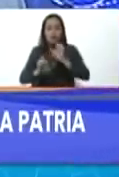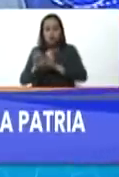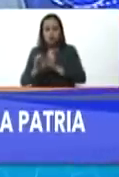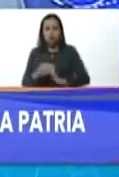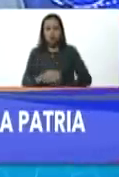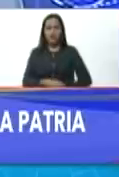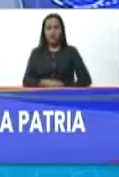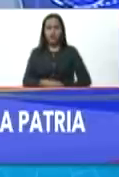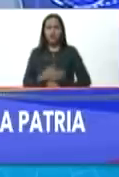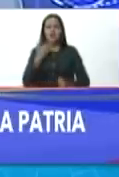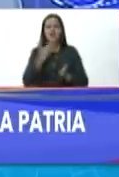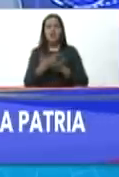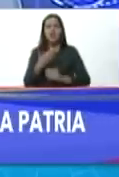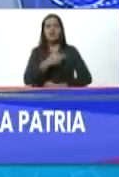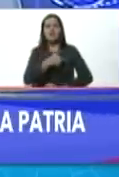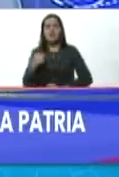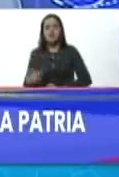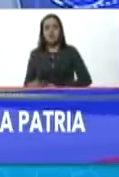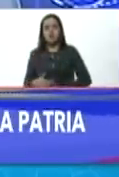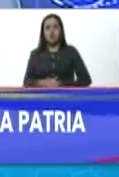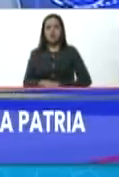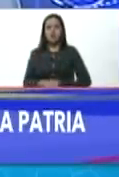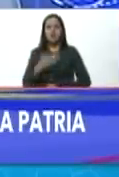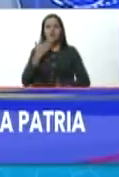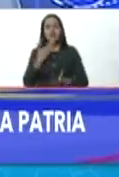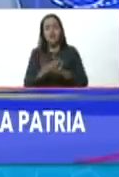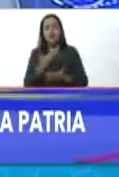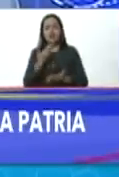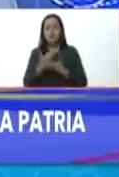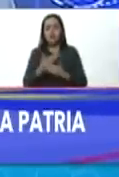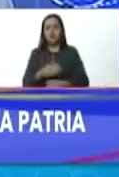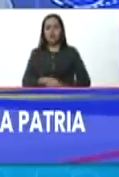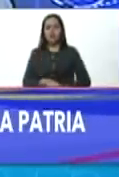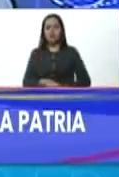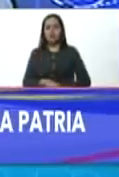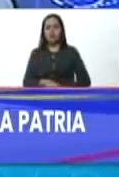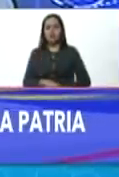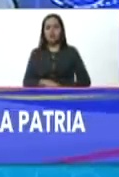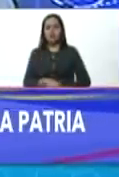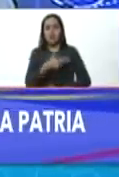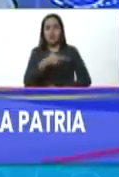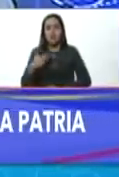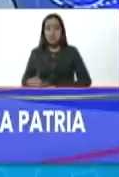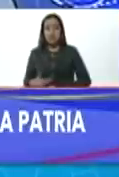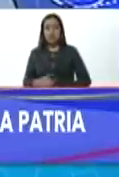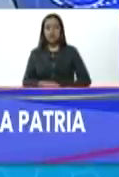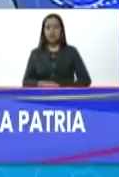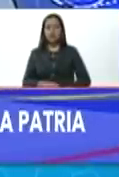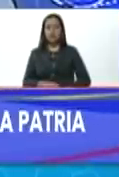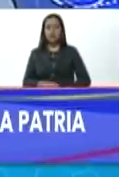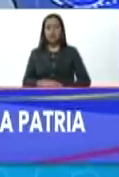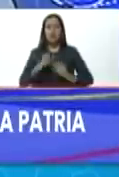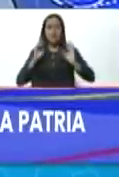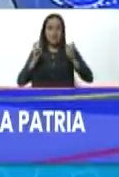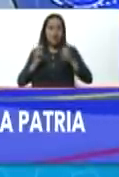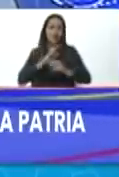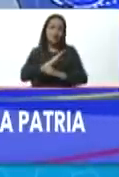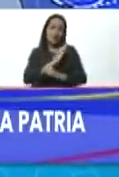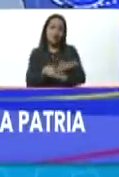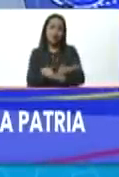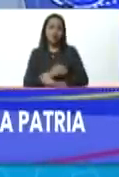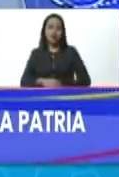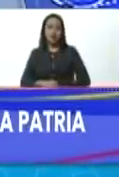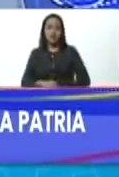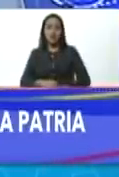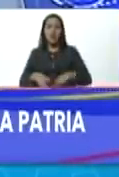diagnóstico. Gracias a la China, gracias. Fíjense ustedes, la China tiene ese caso, ese tema tan fuerte que lo han tenido